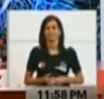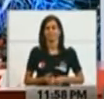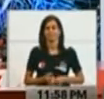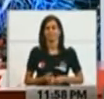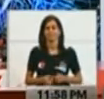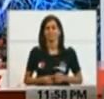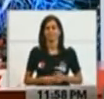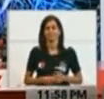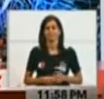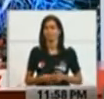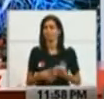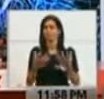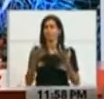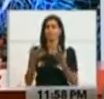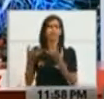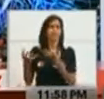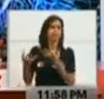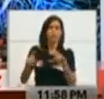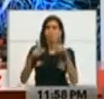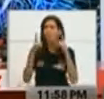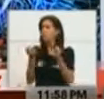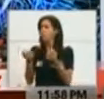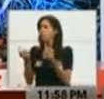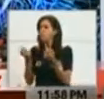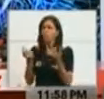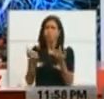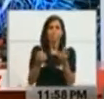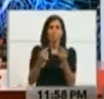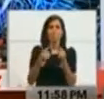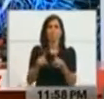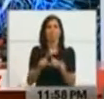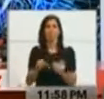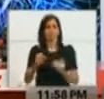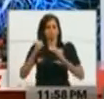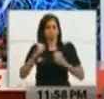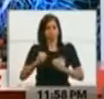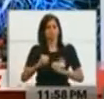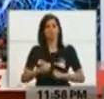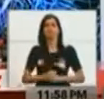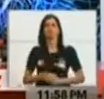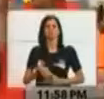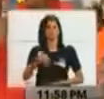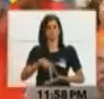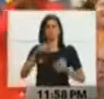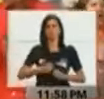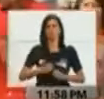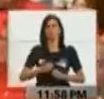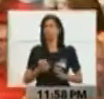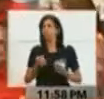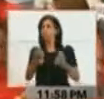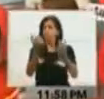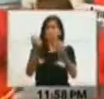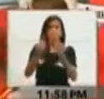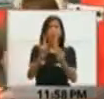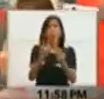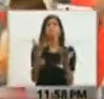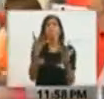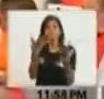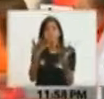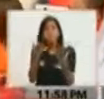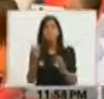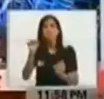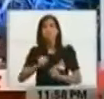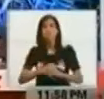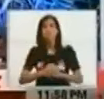No hay mucho de la Guaira aquí. Somos pocos, Pedro, pero irreductibles. No hay mucho. Mira cómo hay de la Guaira, ve. No,